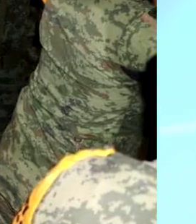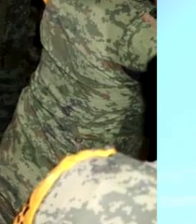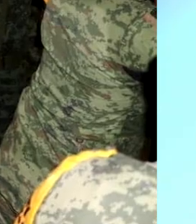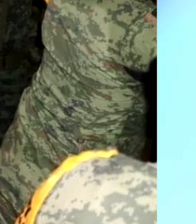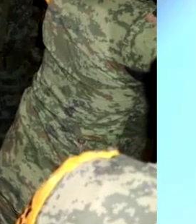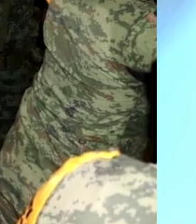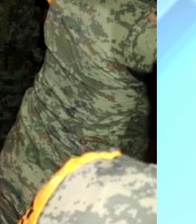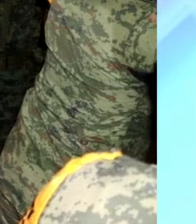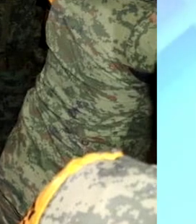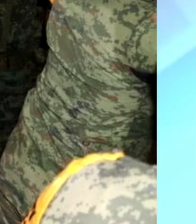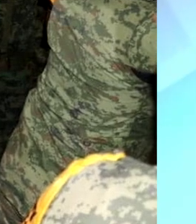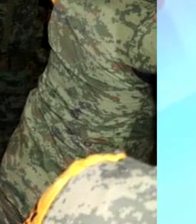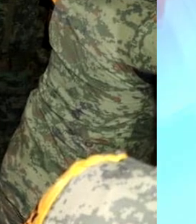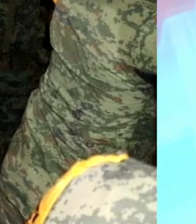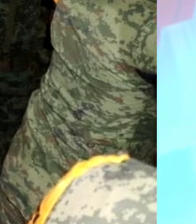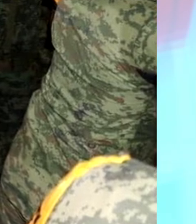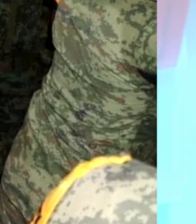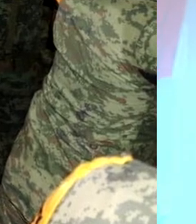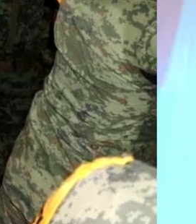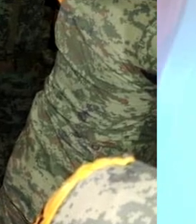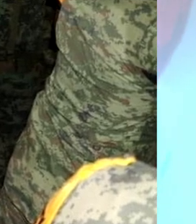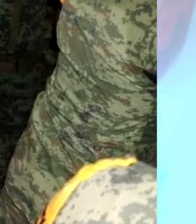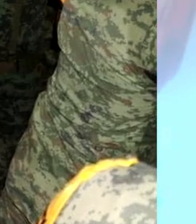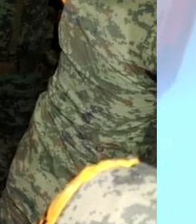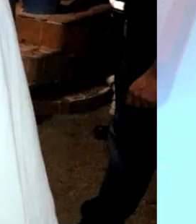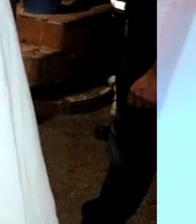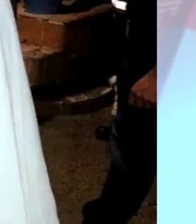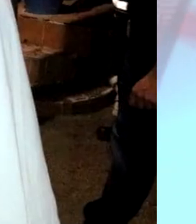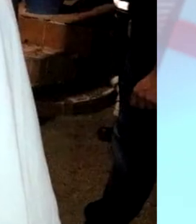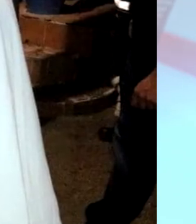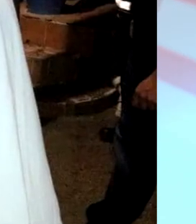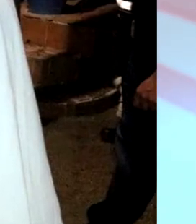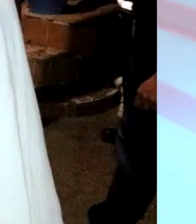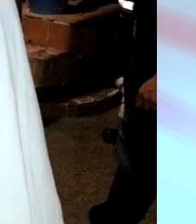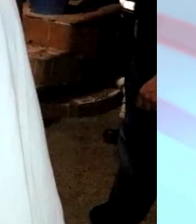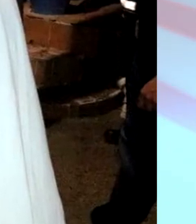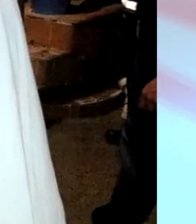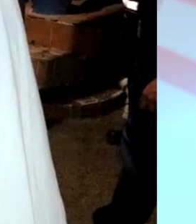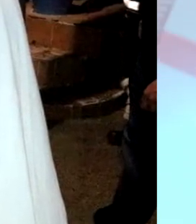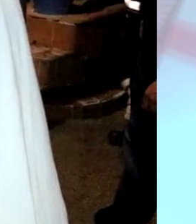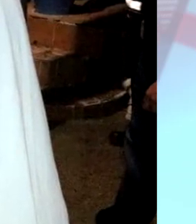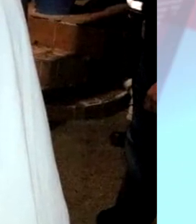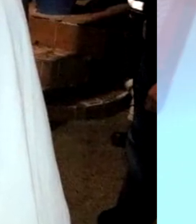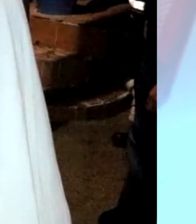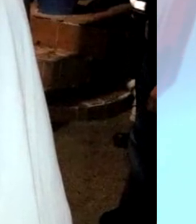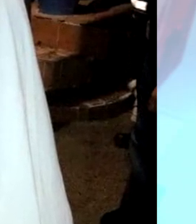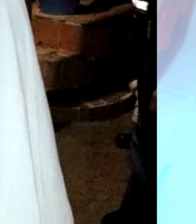3,500 cobertores y 200 láminas. RTG Noticias, Mar Horacio Ramos.